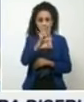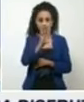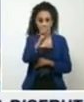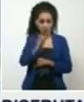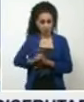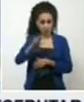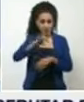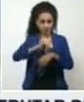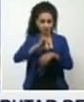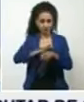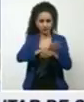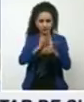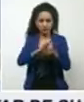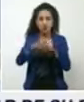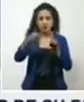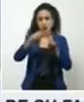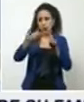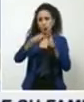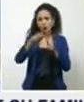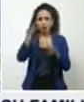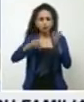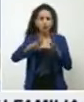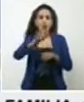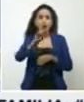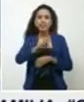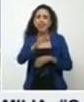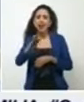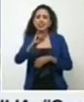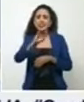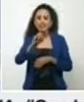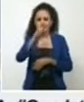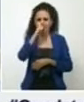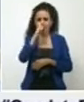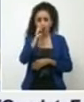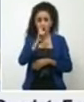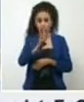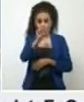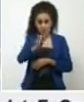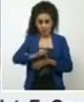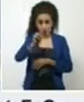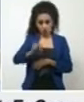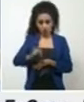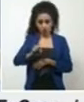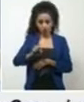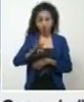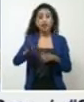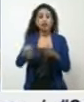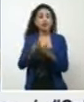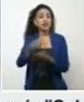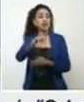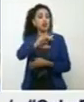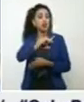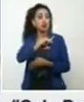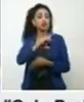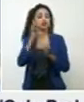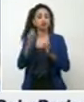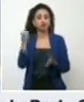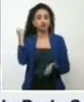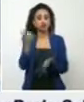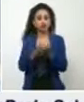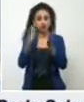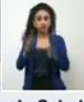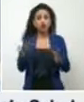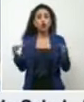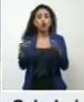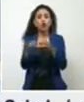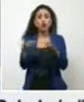de 40 a 60 con 3 casos. Podemos decir que en el día de ayer se confirmó en el grupo de